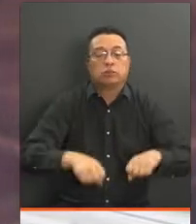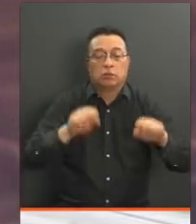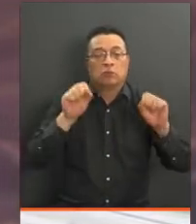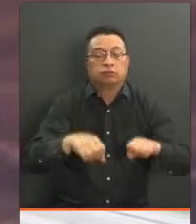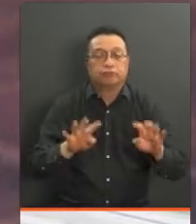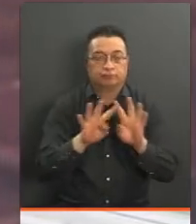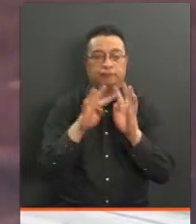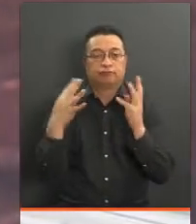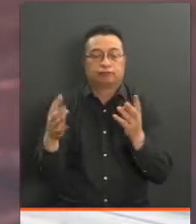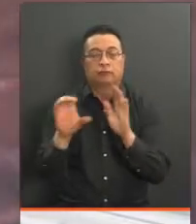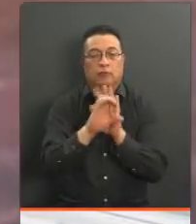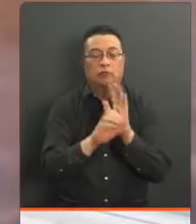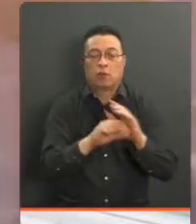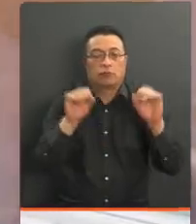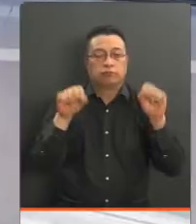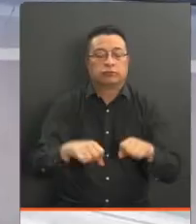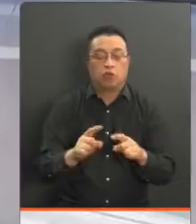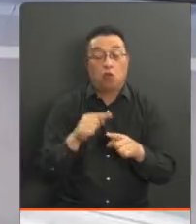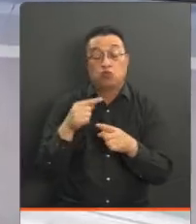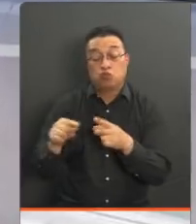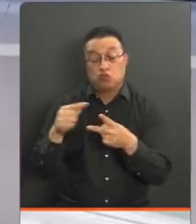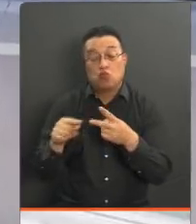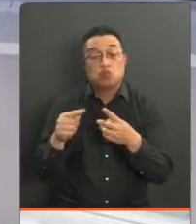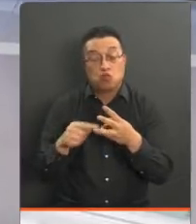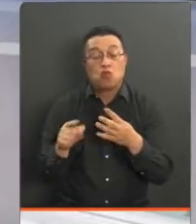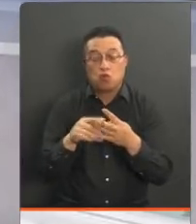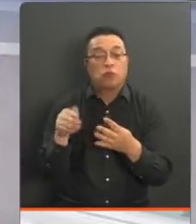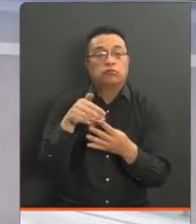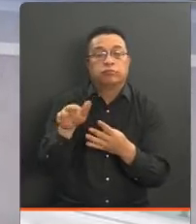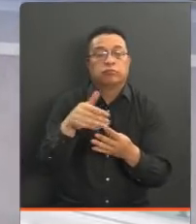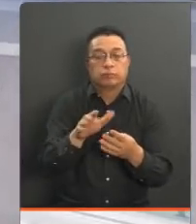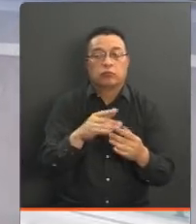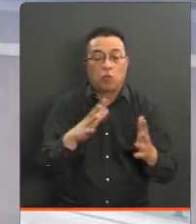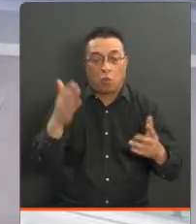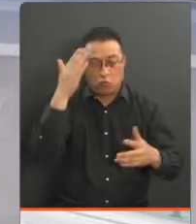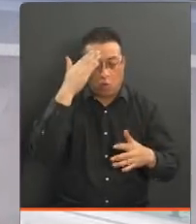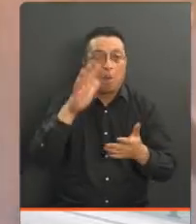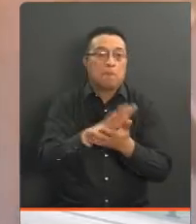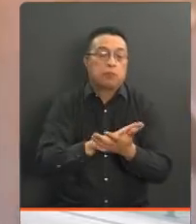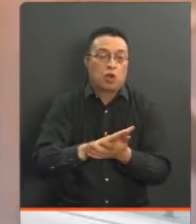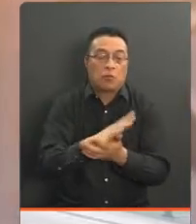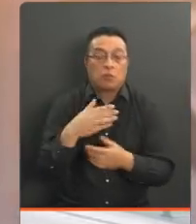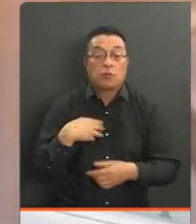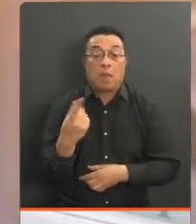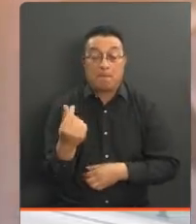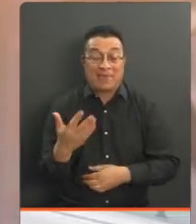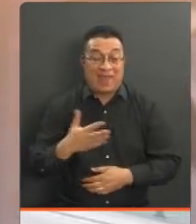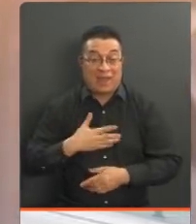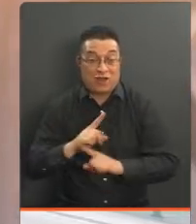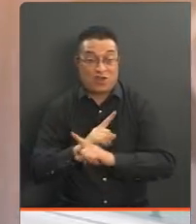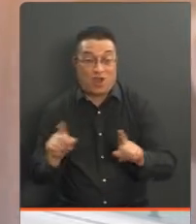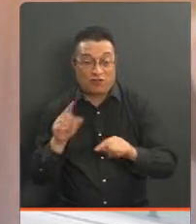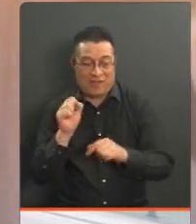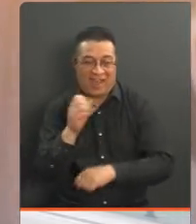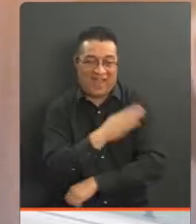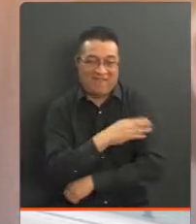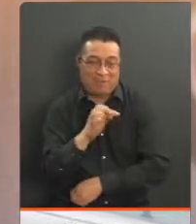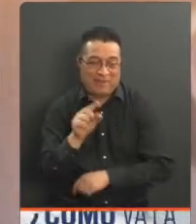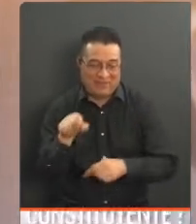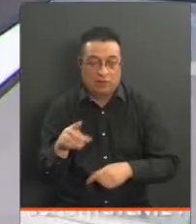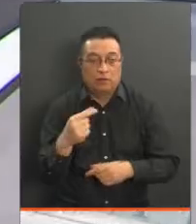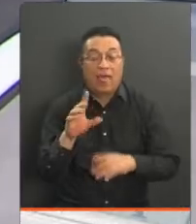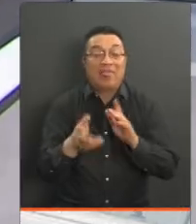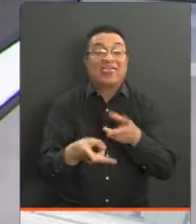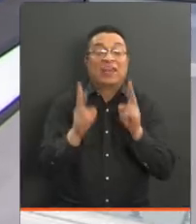pleno de la convención. Varias de ellas quedaron con mucha popularidad. Estoy pensando, por ejemplo, con Mi Plata No, el tema de las AFP o el derecho a elegir en la